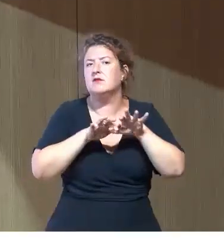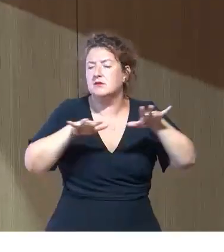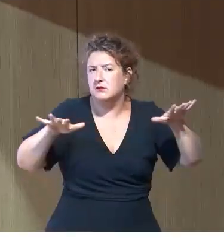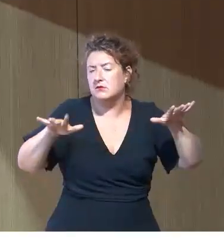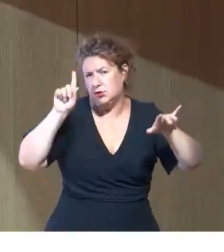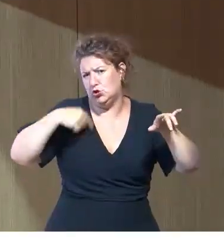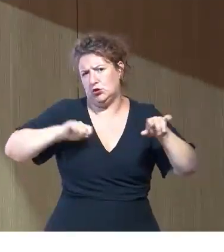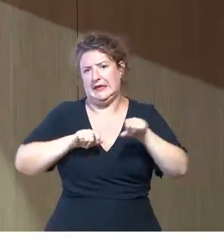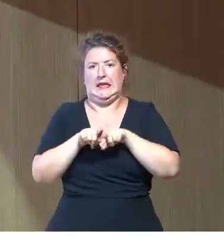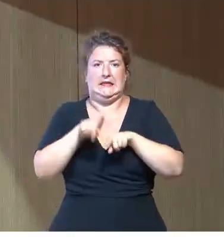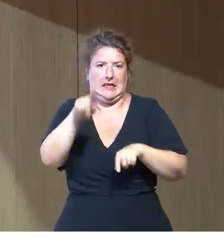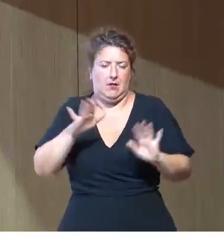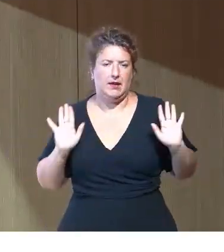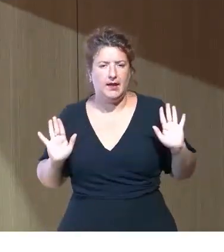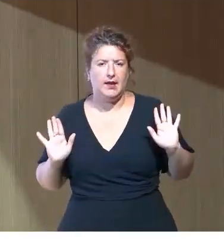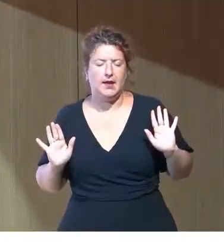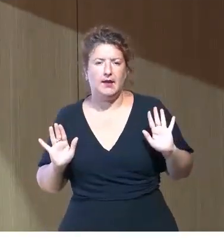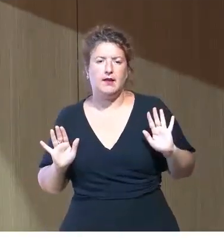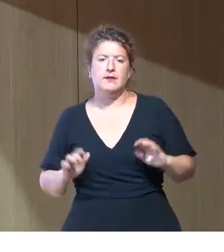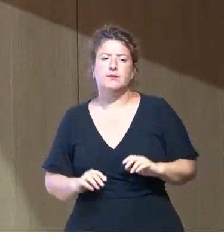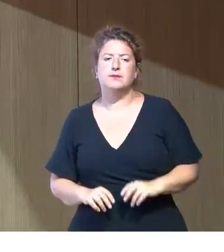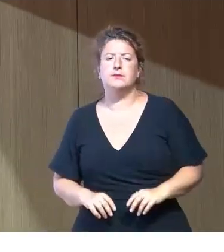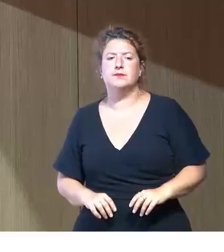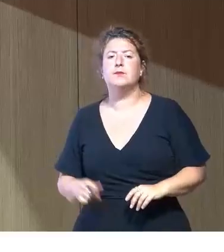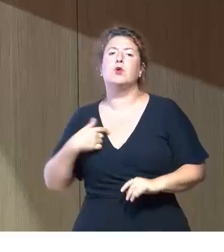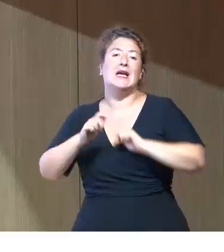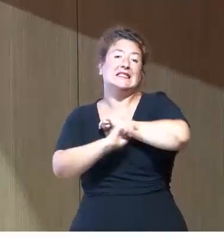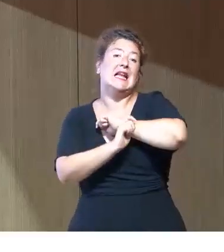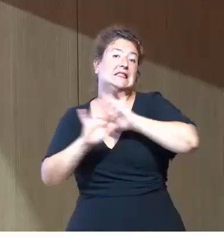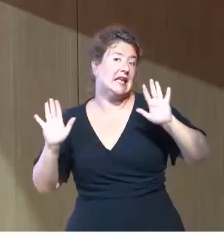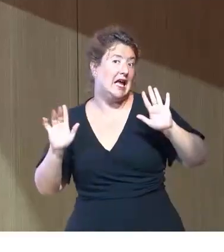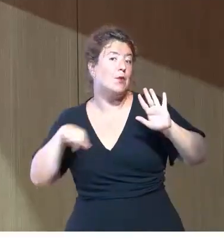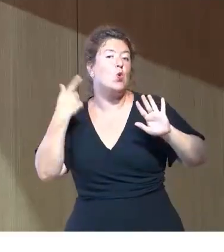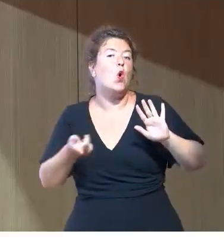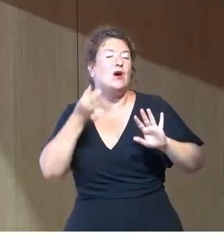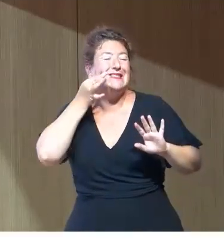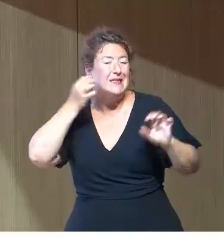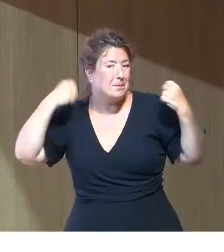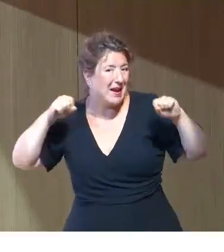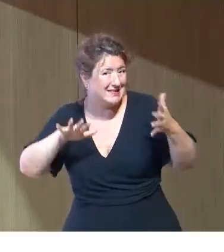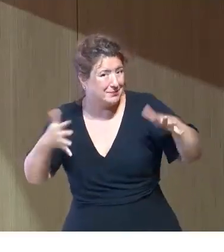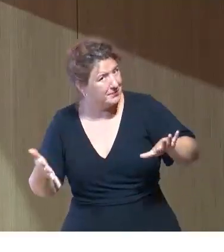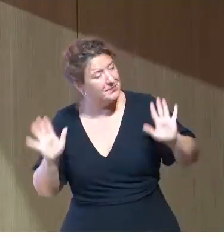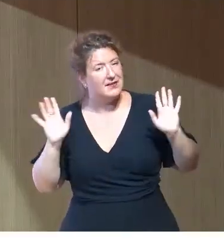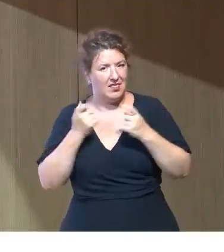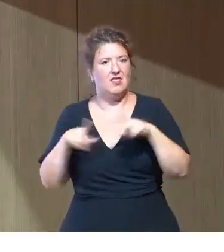hay que ser críticos o sea una cosa es tener la estrategia y otra ponerla en práctica Entonces esto empieza lo